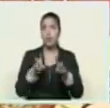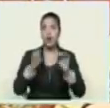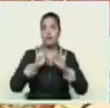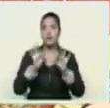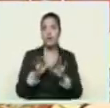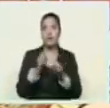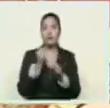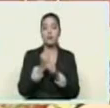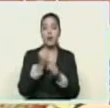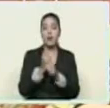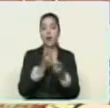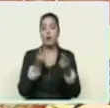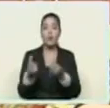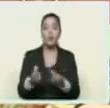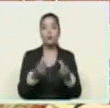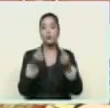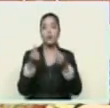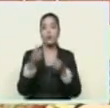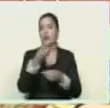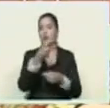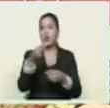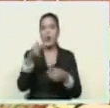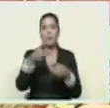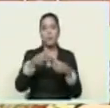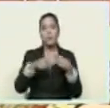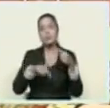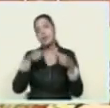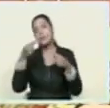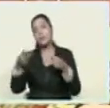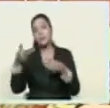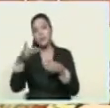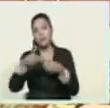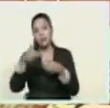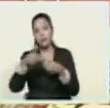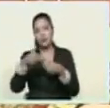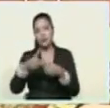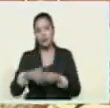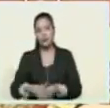dinámica del modelo económico dos metros petroleros